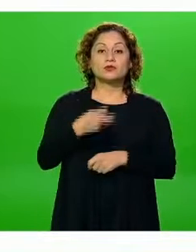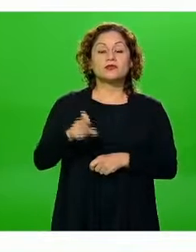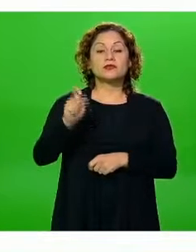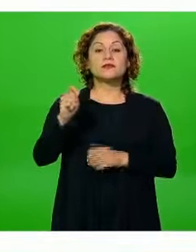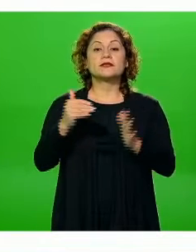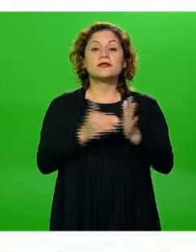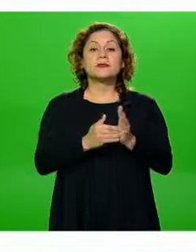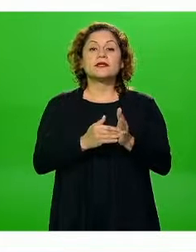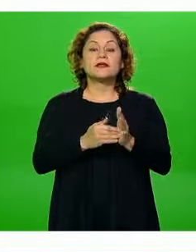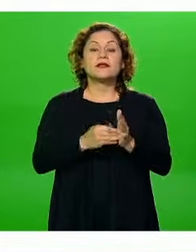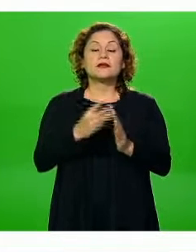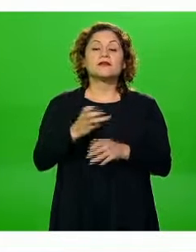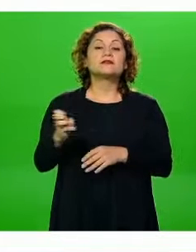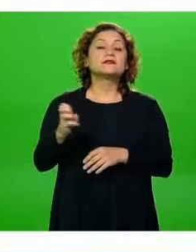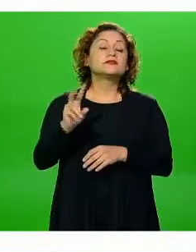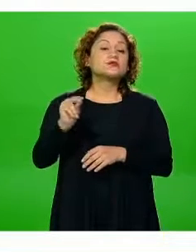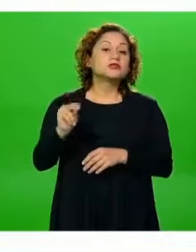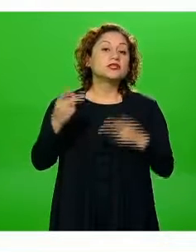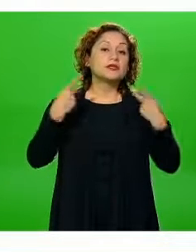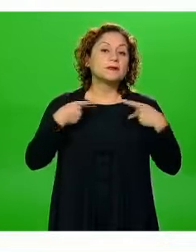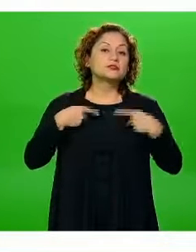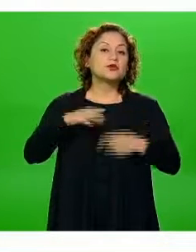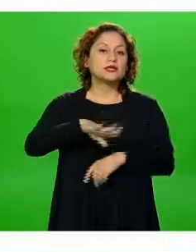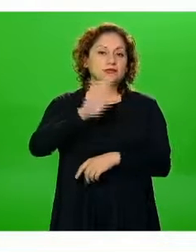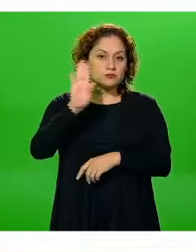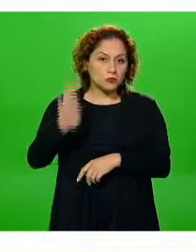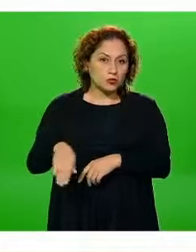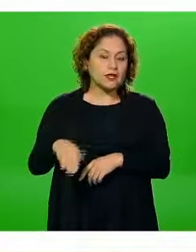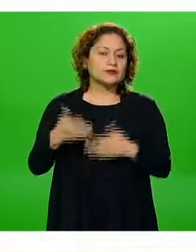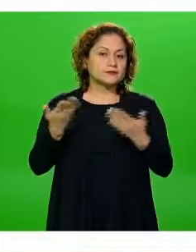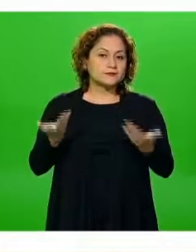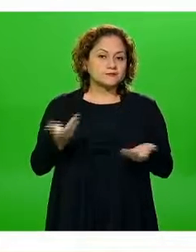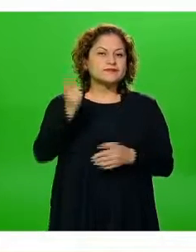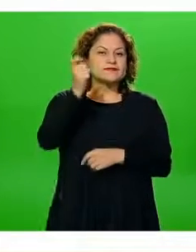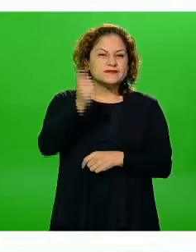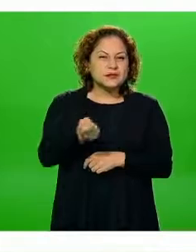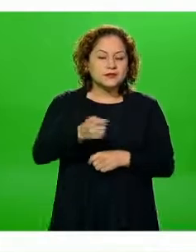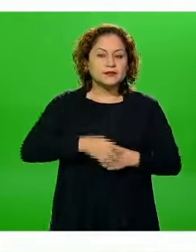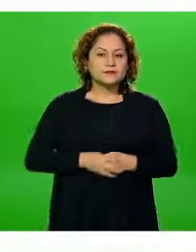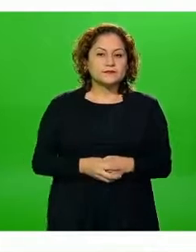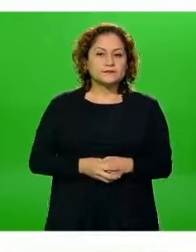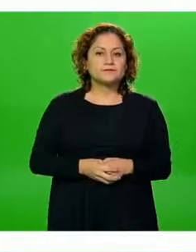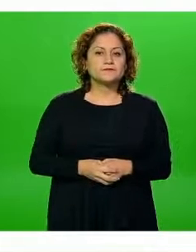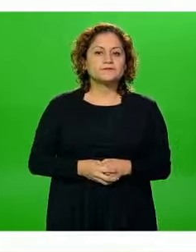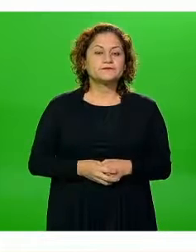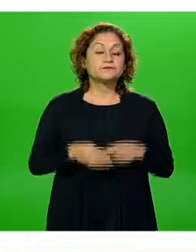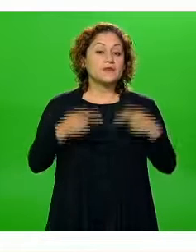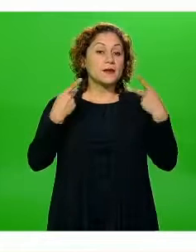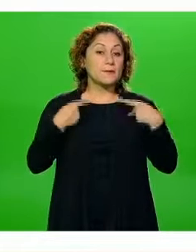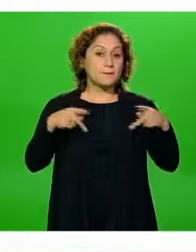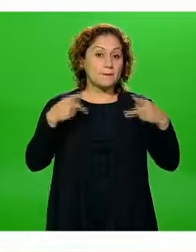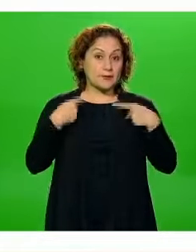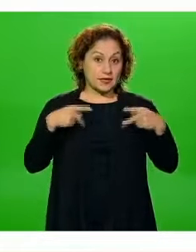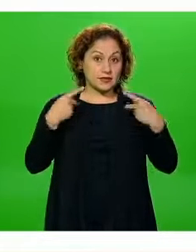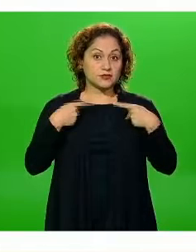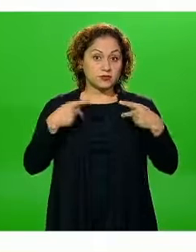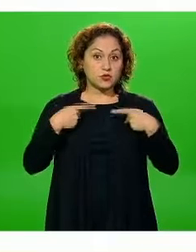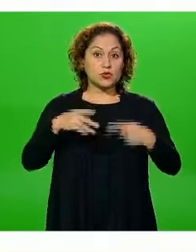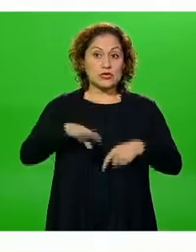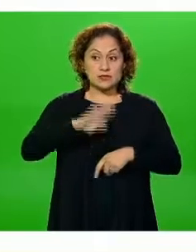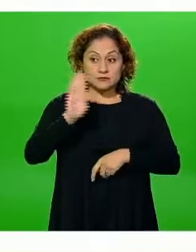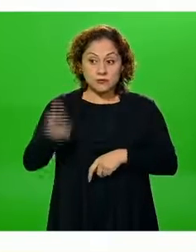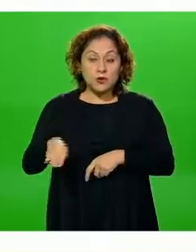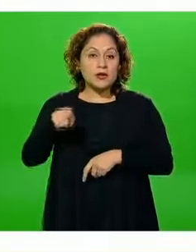220.380 defunciones confirmadas. Esto quiere decir que este número de defunciones tiene una prueba